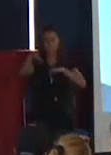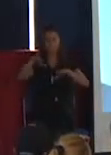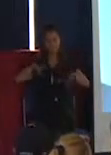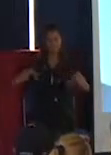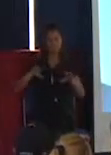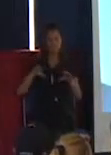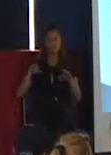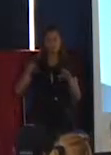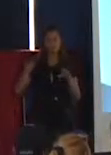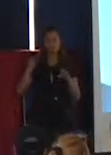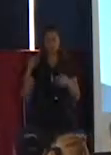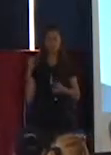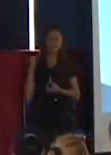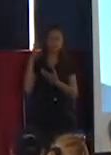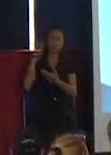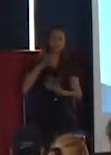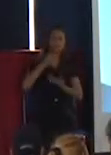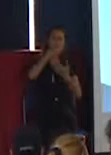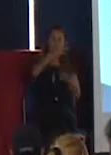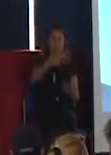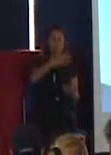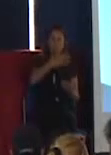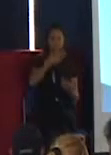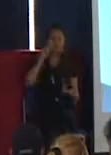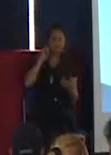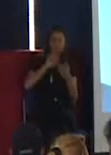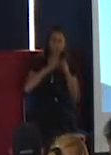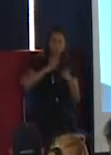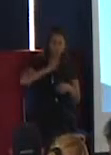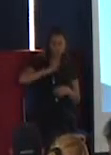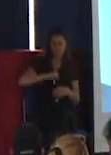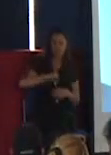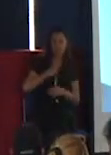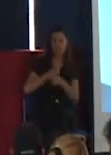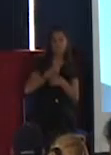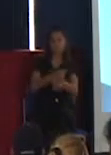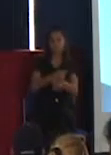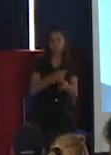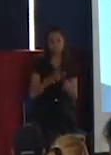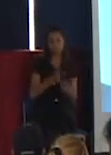presupuesto para la garantía de estos derechos.